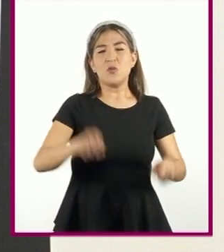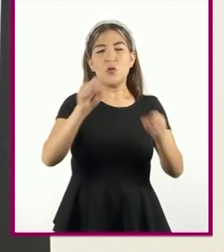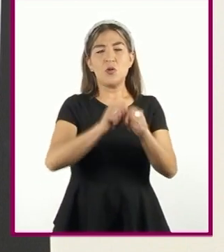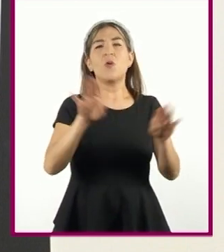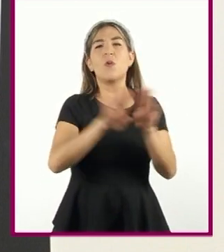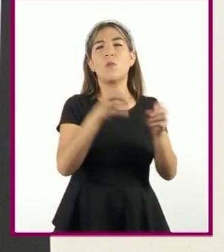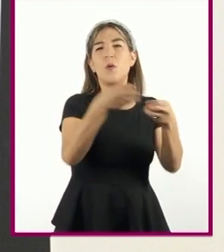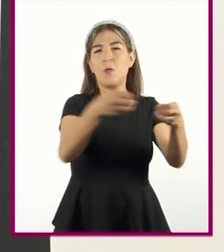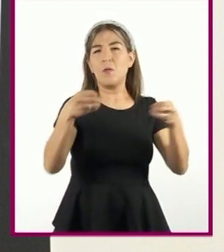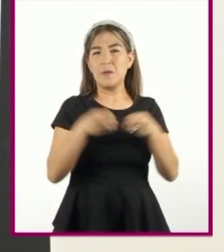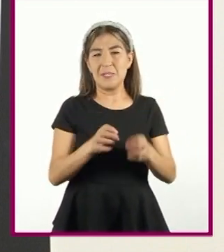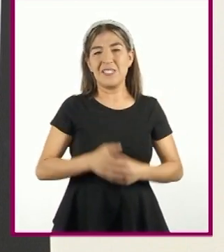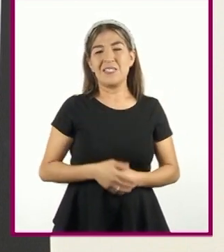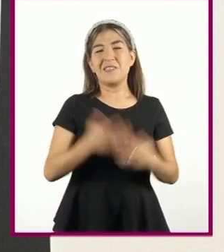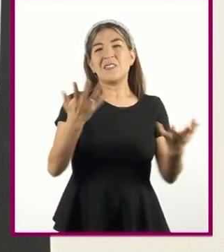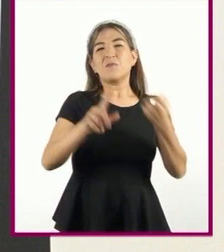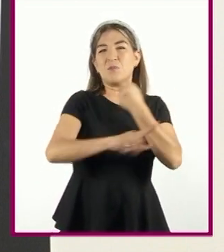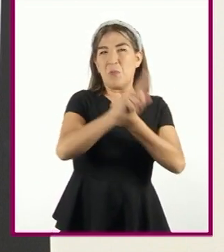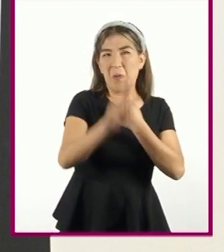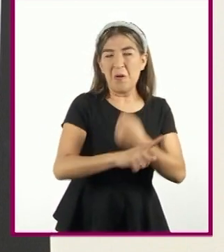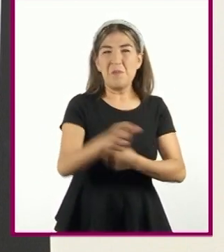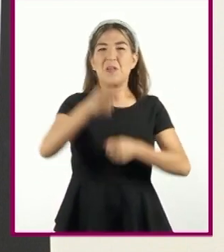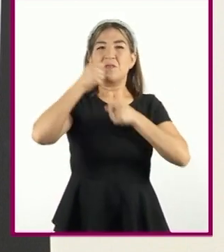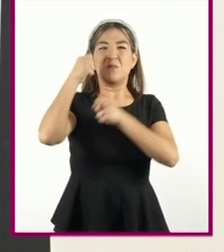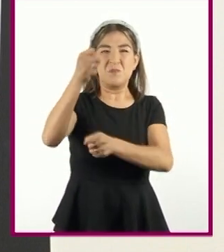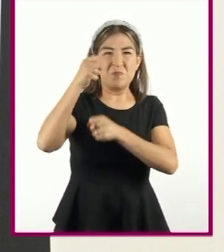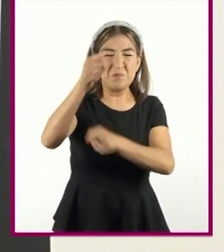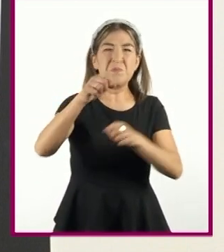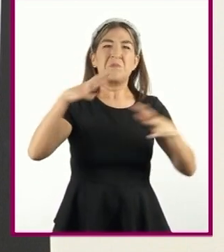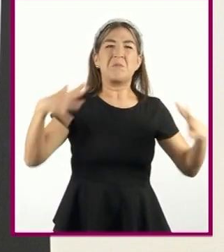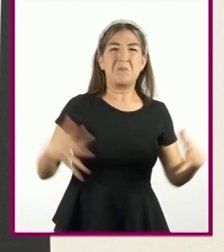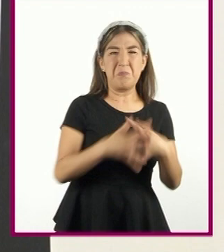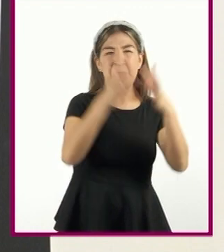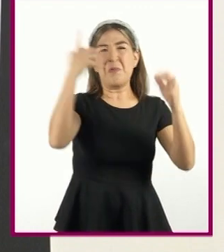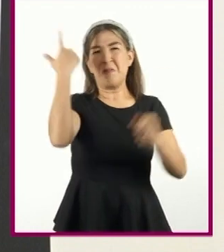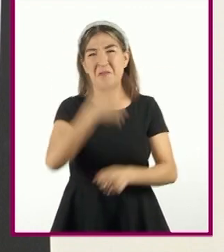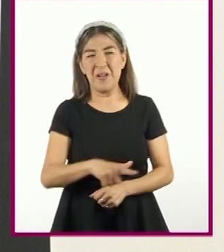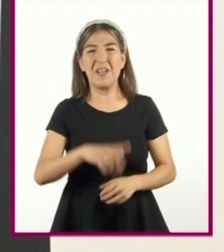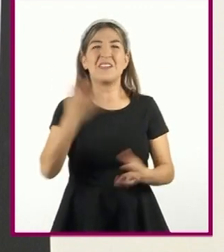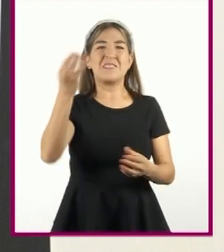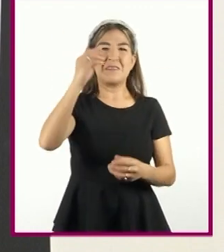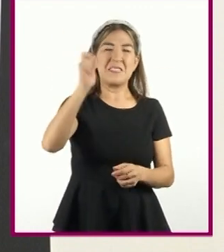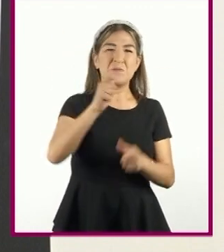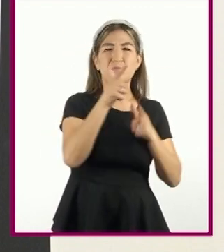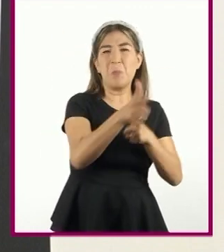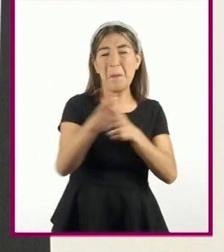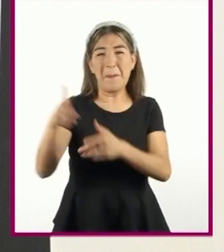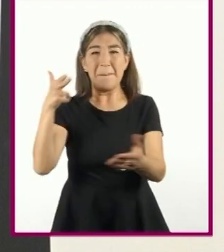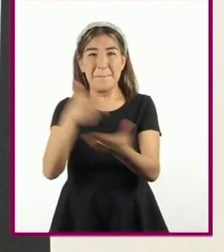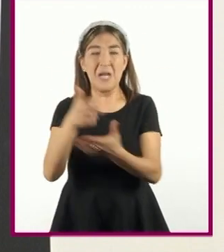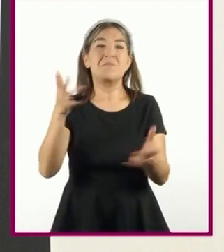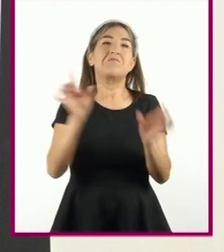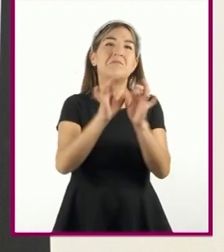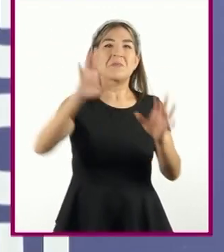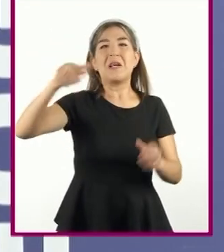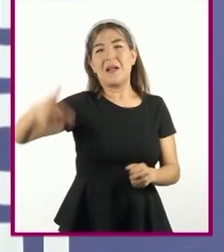Socio-organizativos, disturbios, manifestaciones violentas, terrorismo o accidentes de transporte.